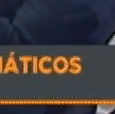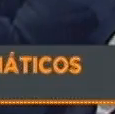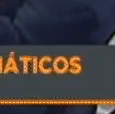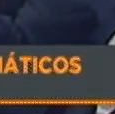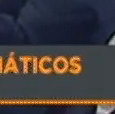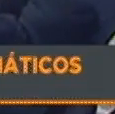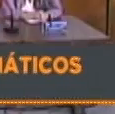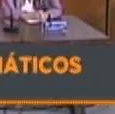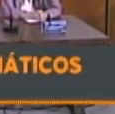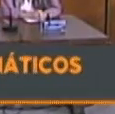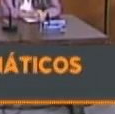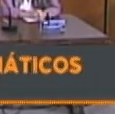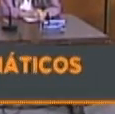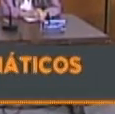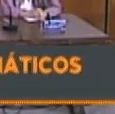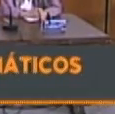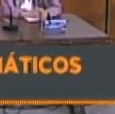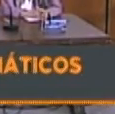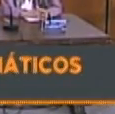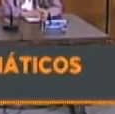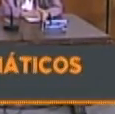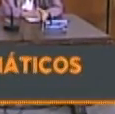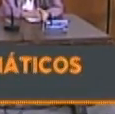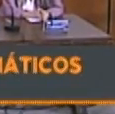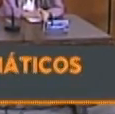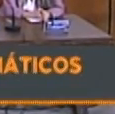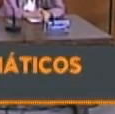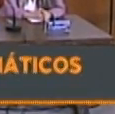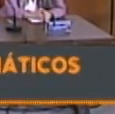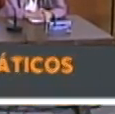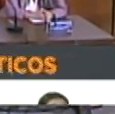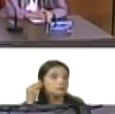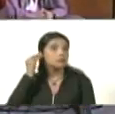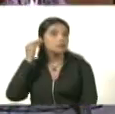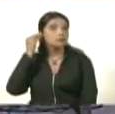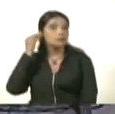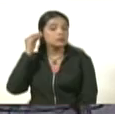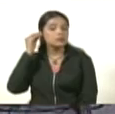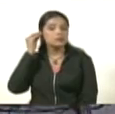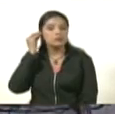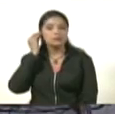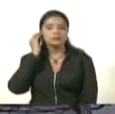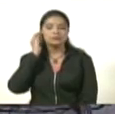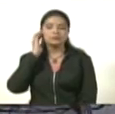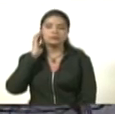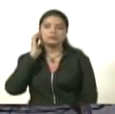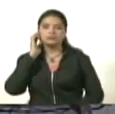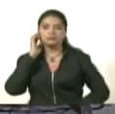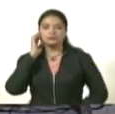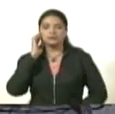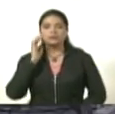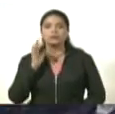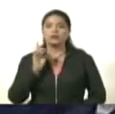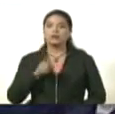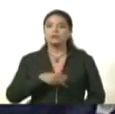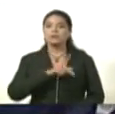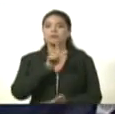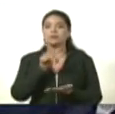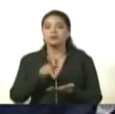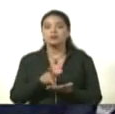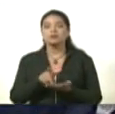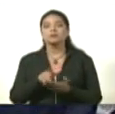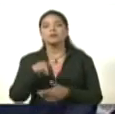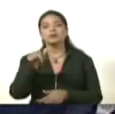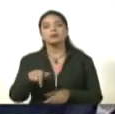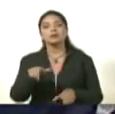niños en una escuela inicial. Importante comentarles que también asisten representados el encargado